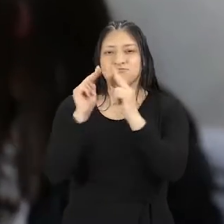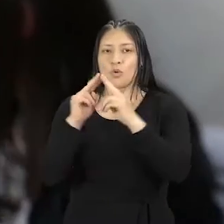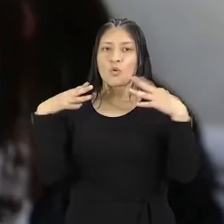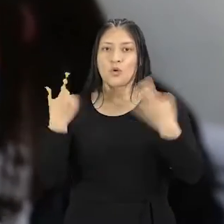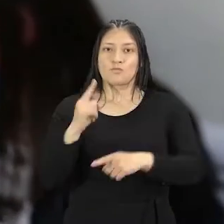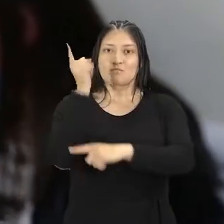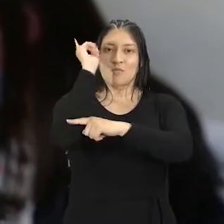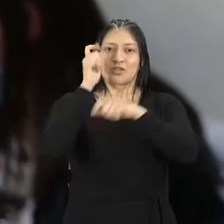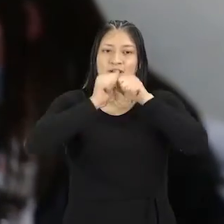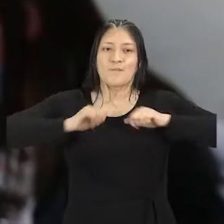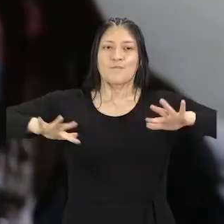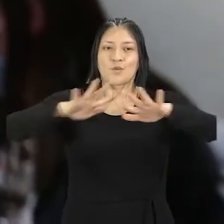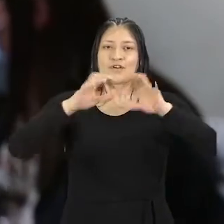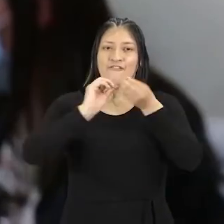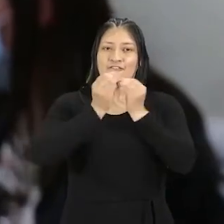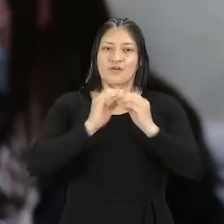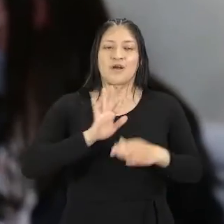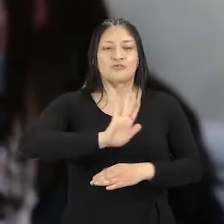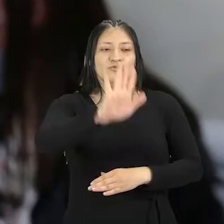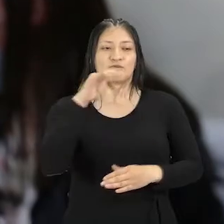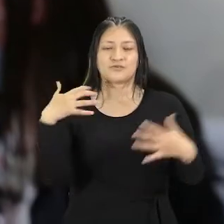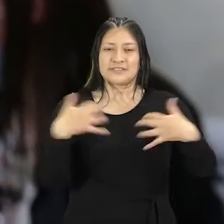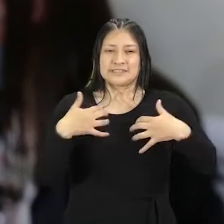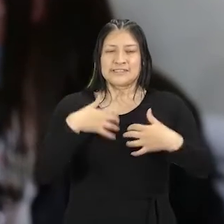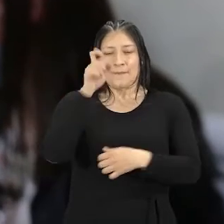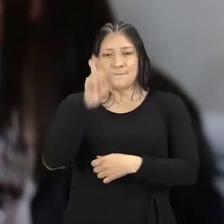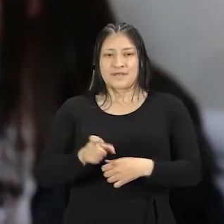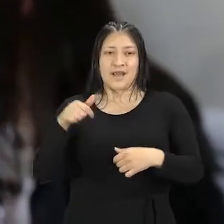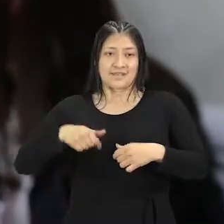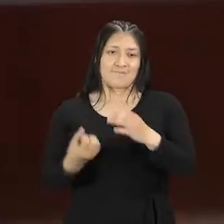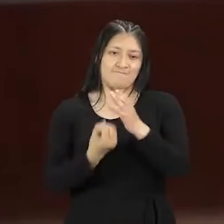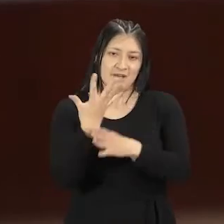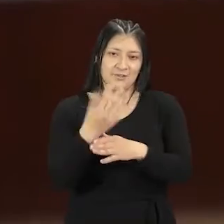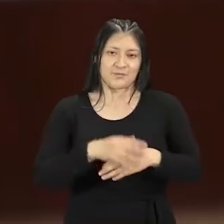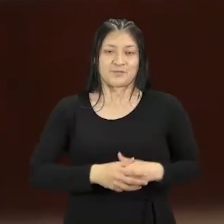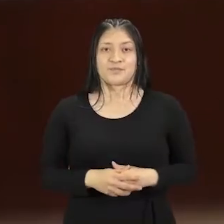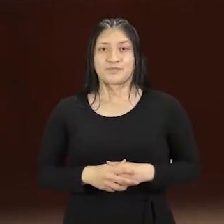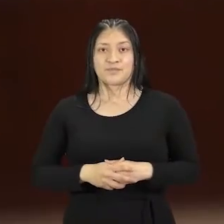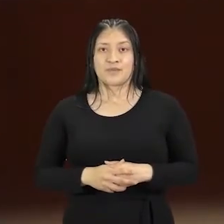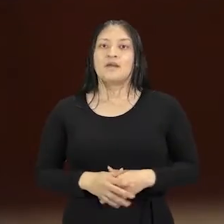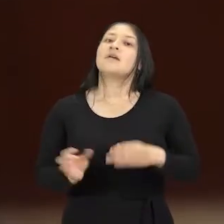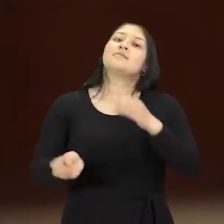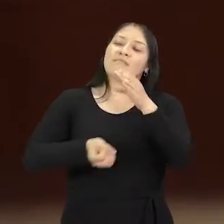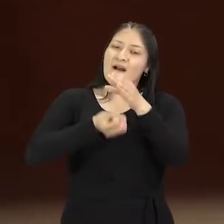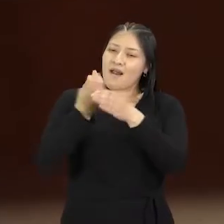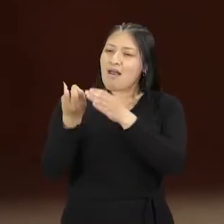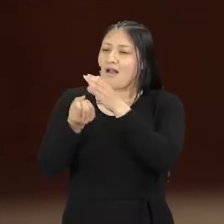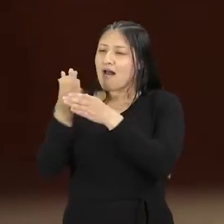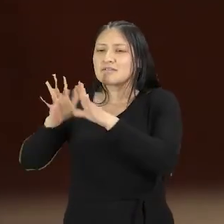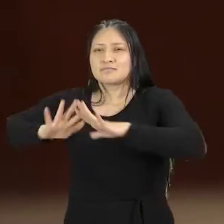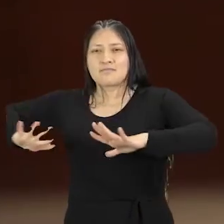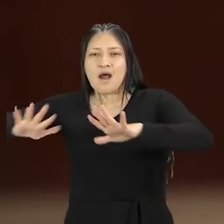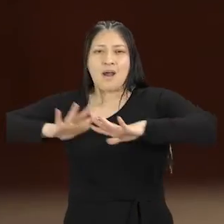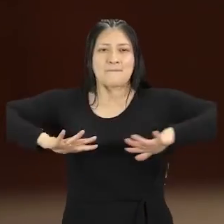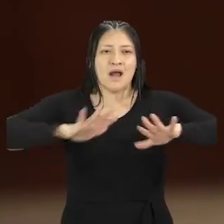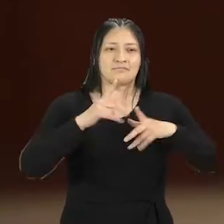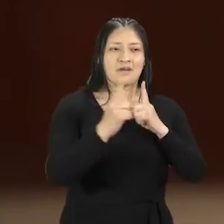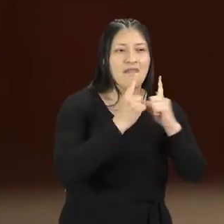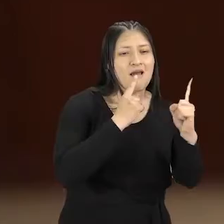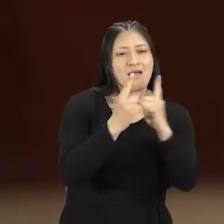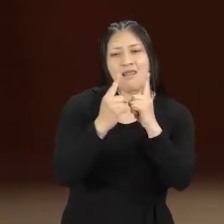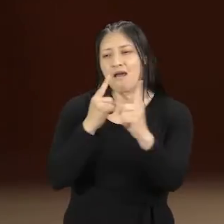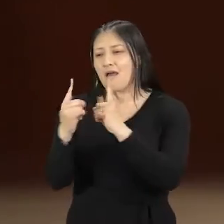la política pública de víctimas en el municipio de Pasto. Se van a generar más espacios. El objetivo es que